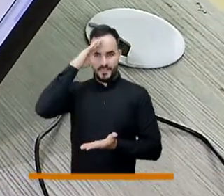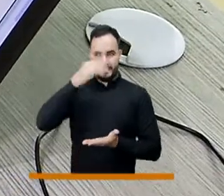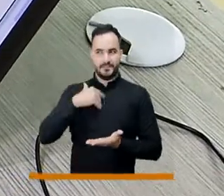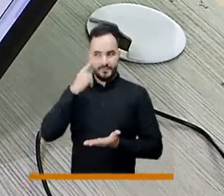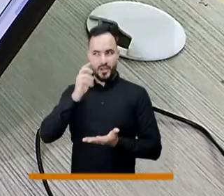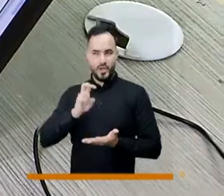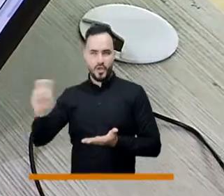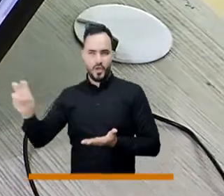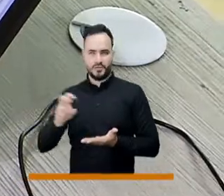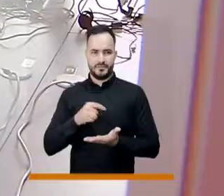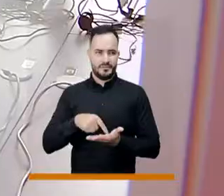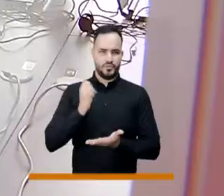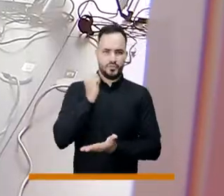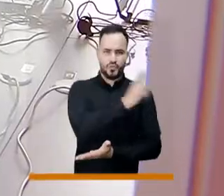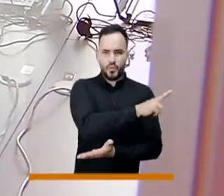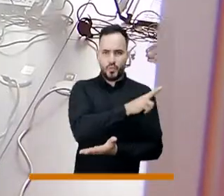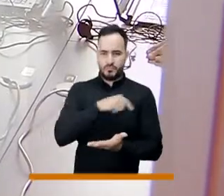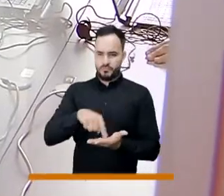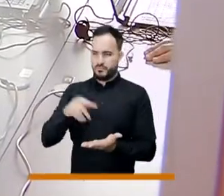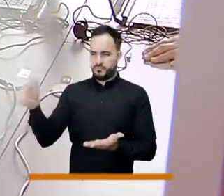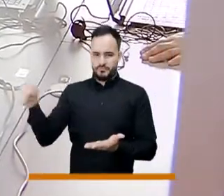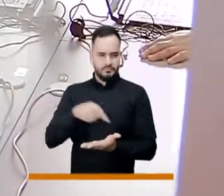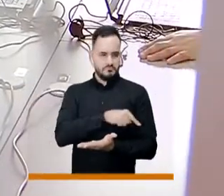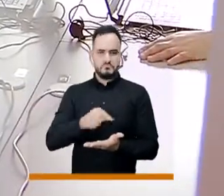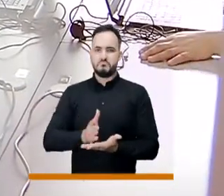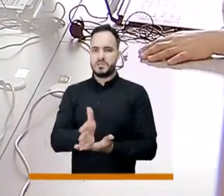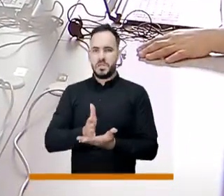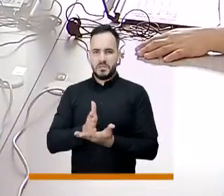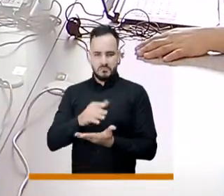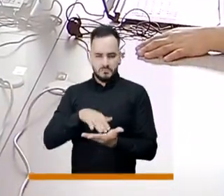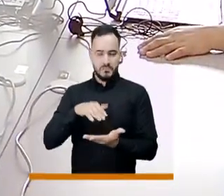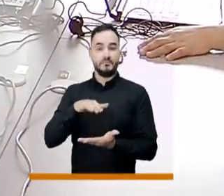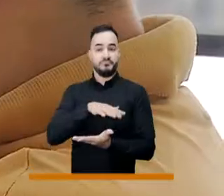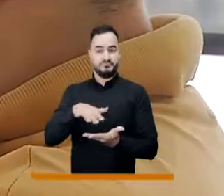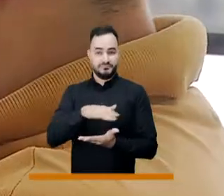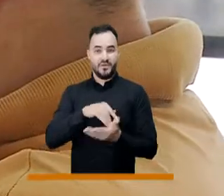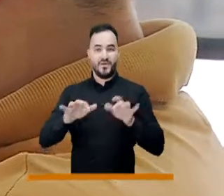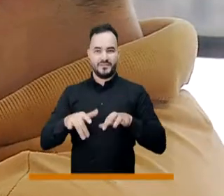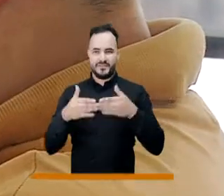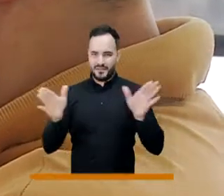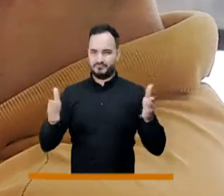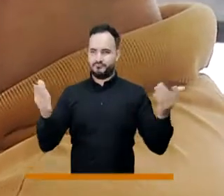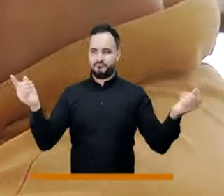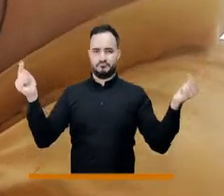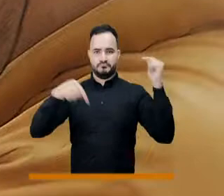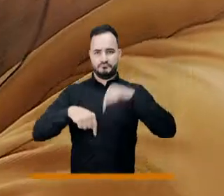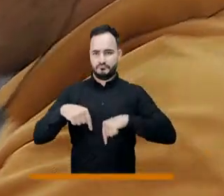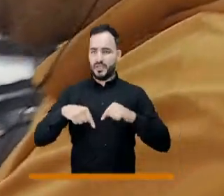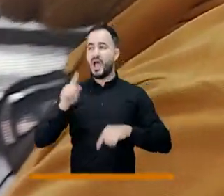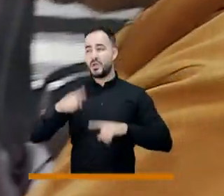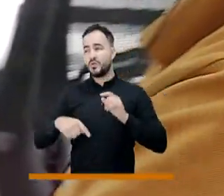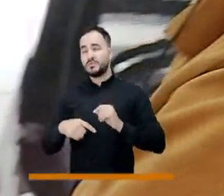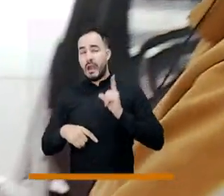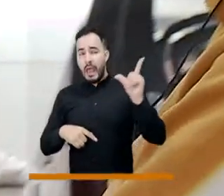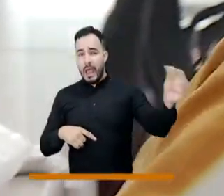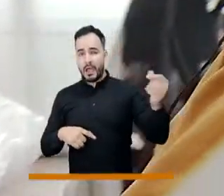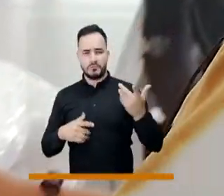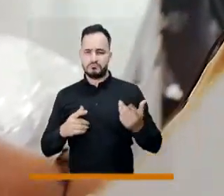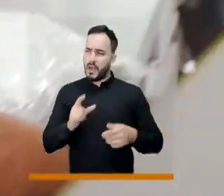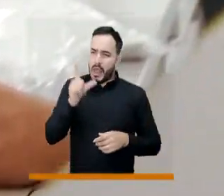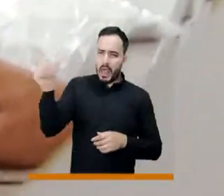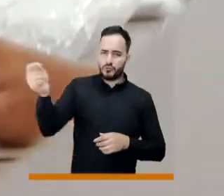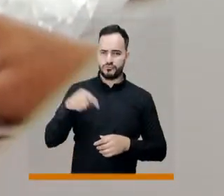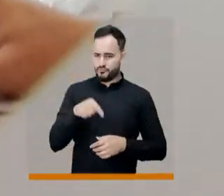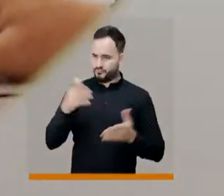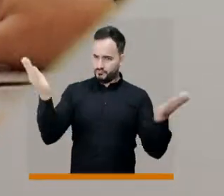núcleos puntuales en el centro de Medellín, acortando distancias entre el norte y el sur de la ciudad, que encontramos unas industrias que están en la periferia. Entonces, desde esos